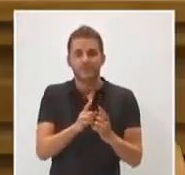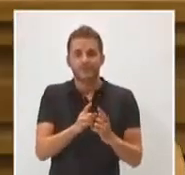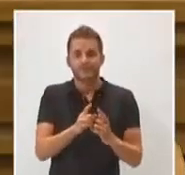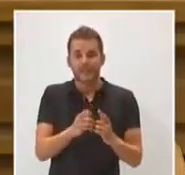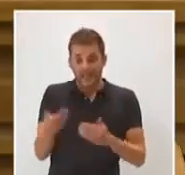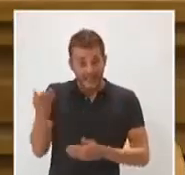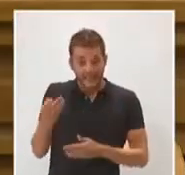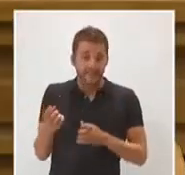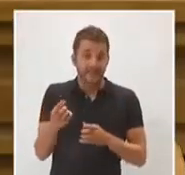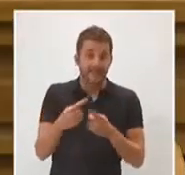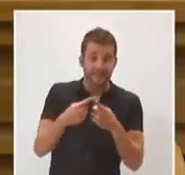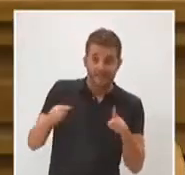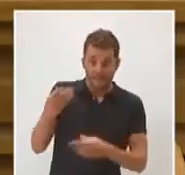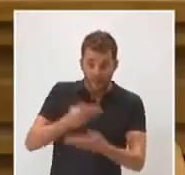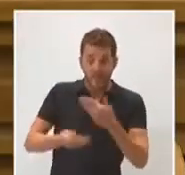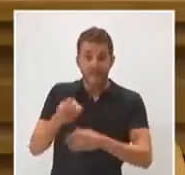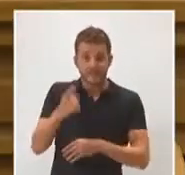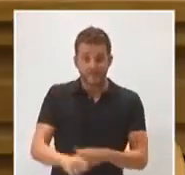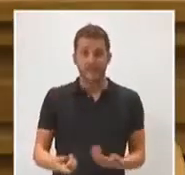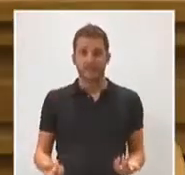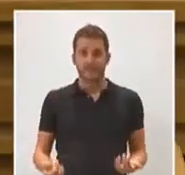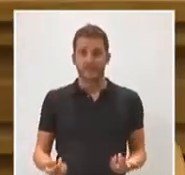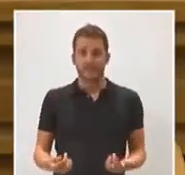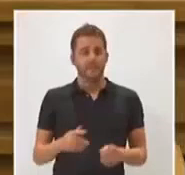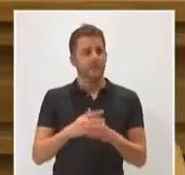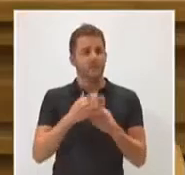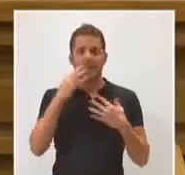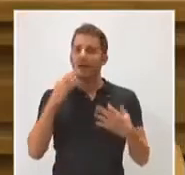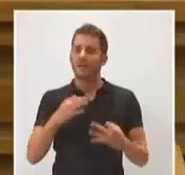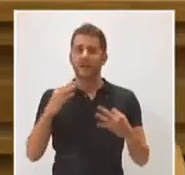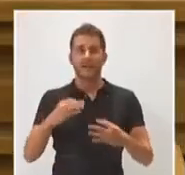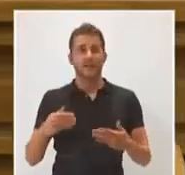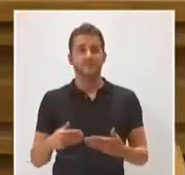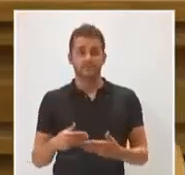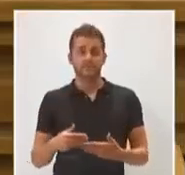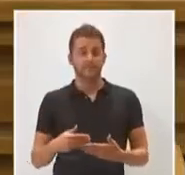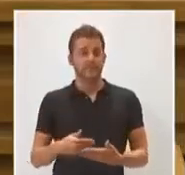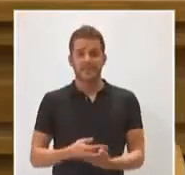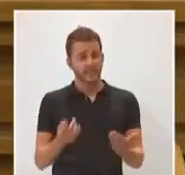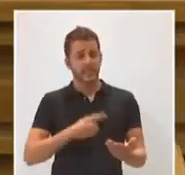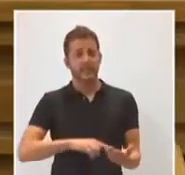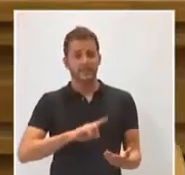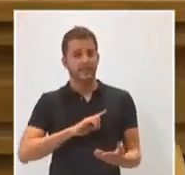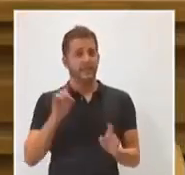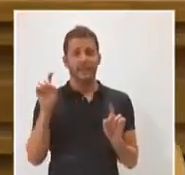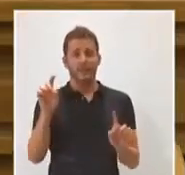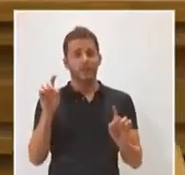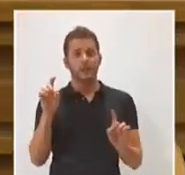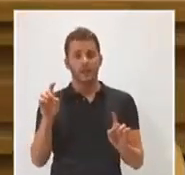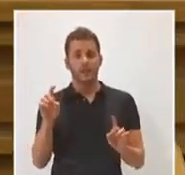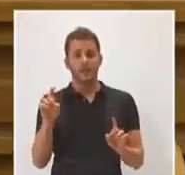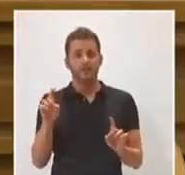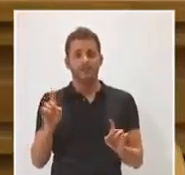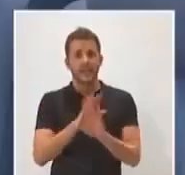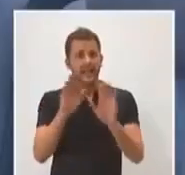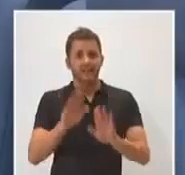caros tarde cerrado en casa pero la realidad créanme es que es la educación va a